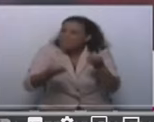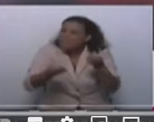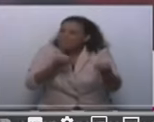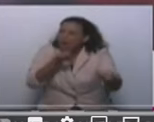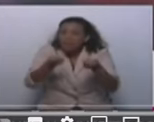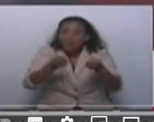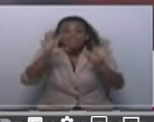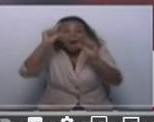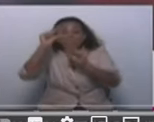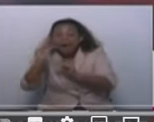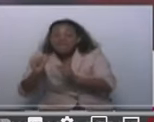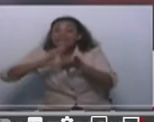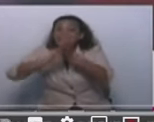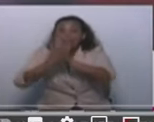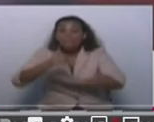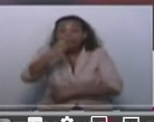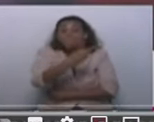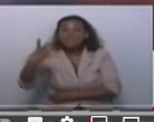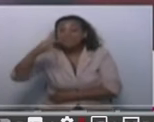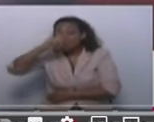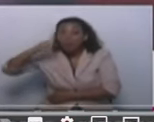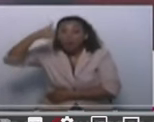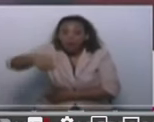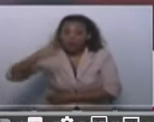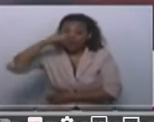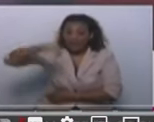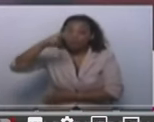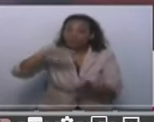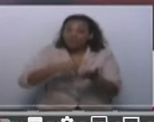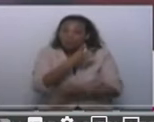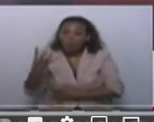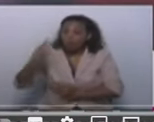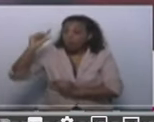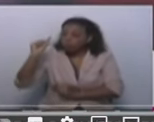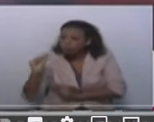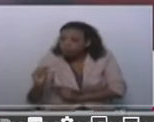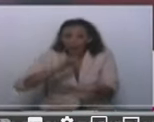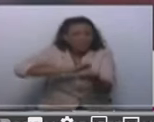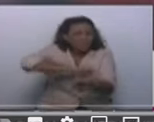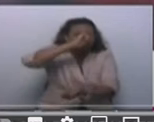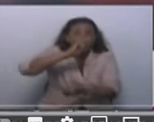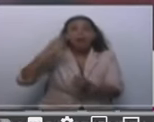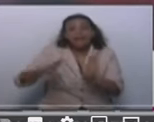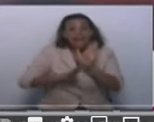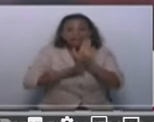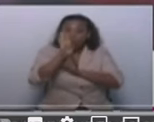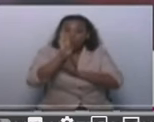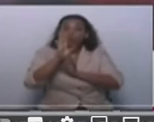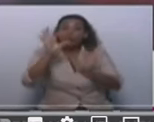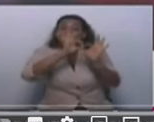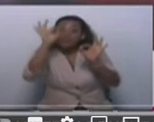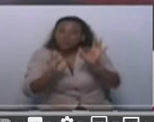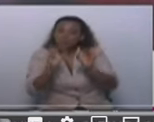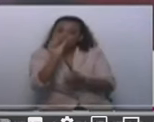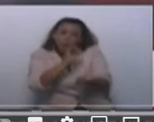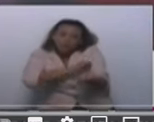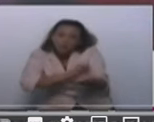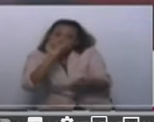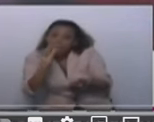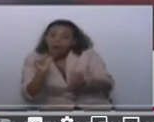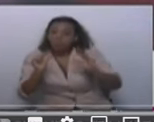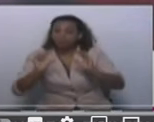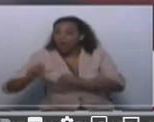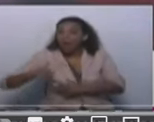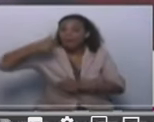Escucha. Baja en 25 años este año. Crecimiento con baja inflación,